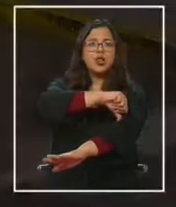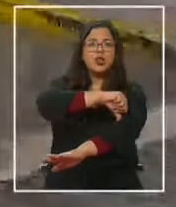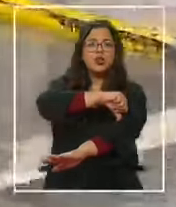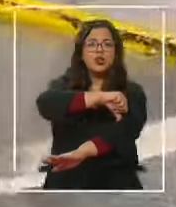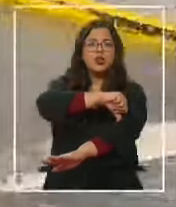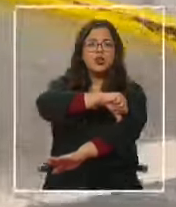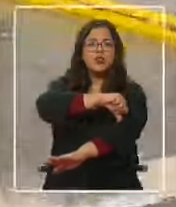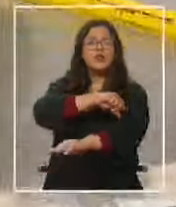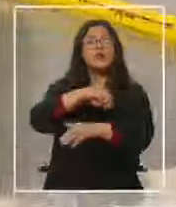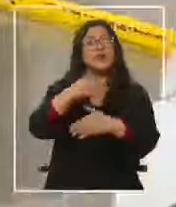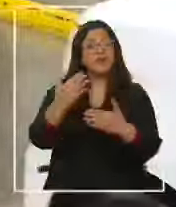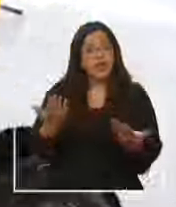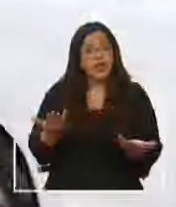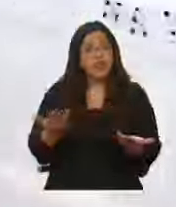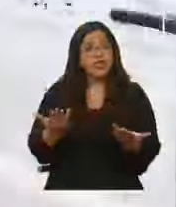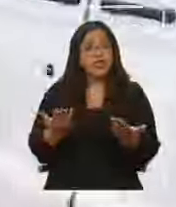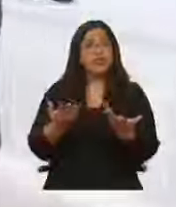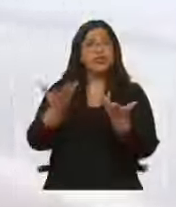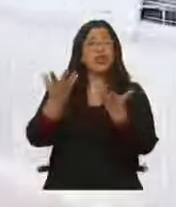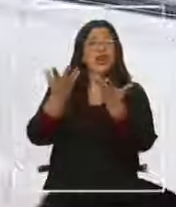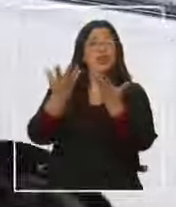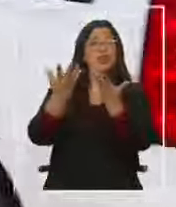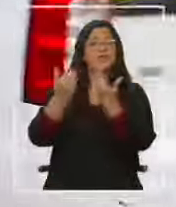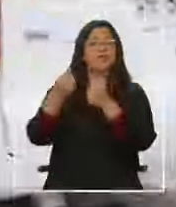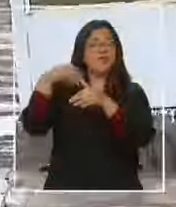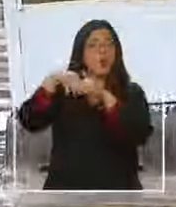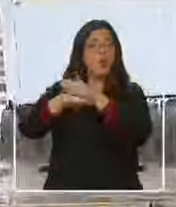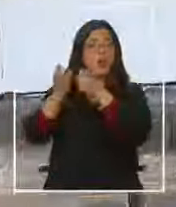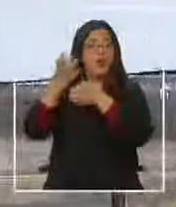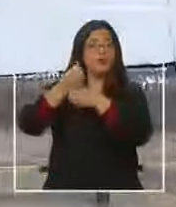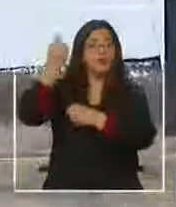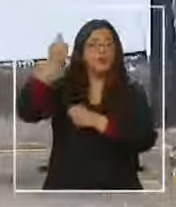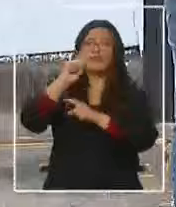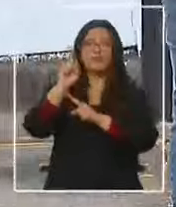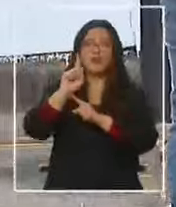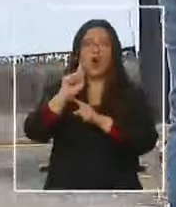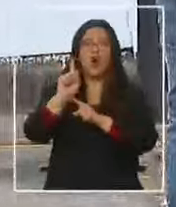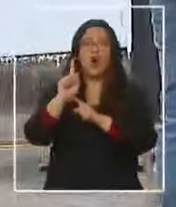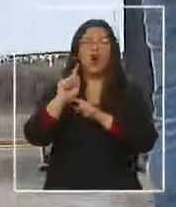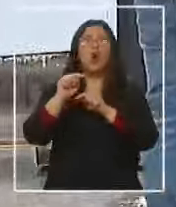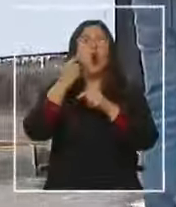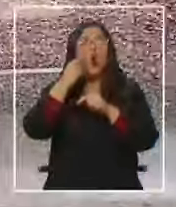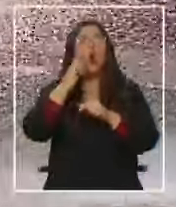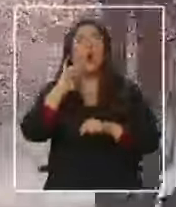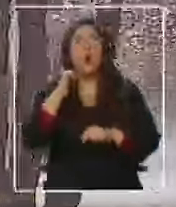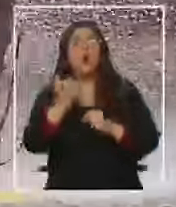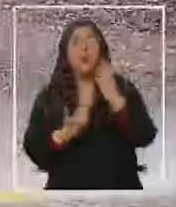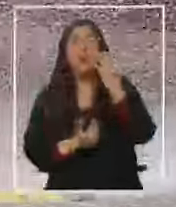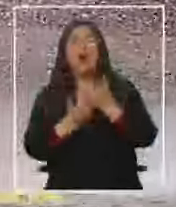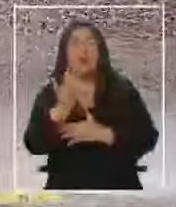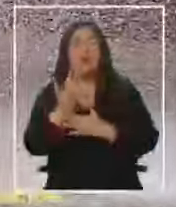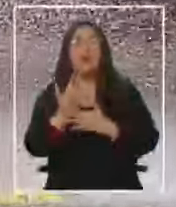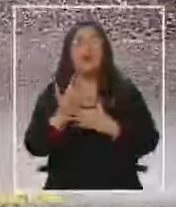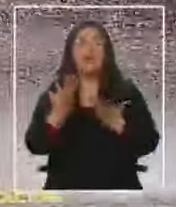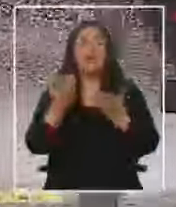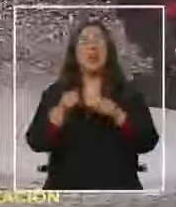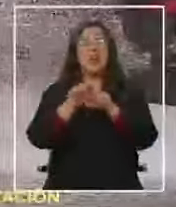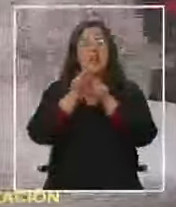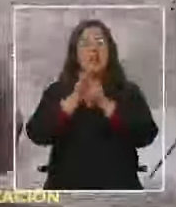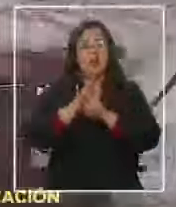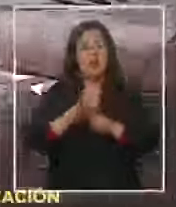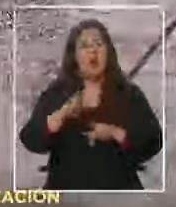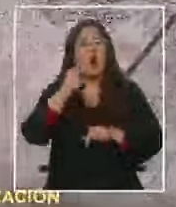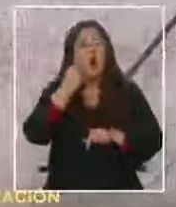país. Así que aún no guarde su paraguas, al menos hasta la mañana de este jueves, donde el sistema frontal debería dar un respiro.